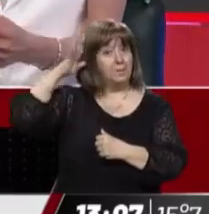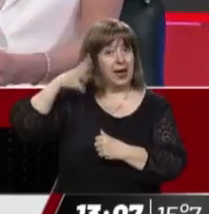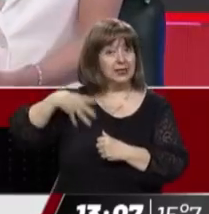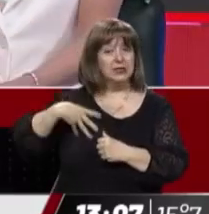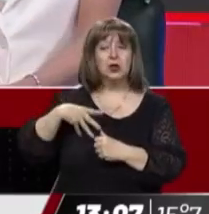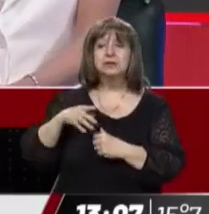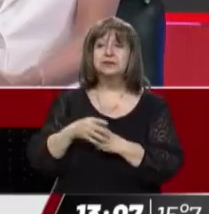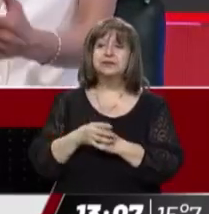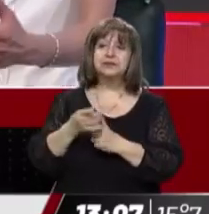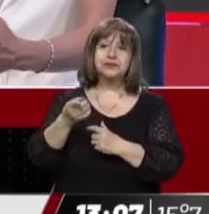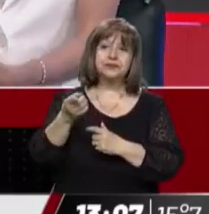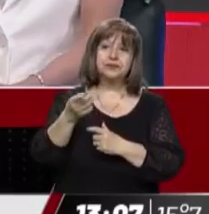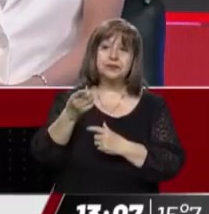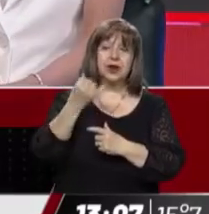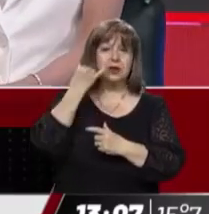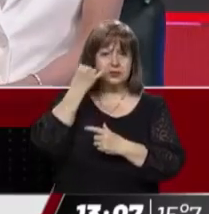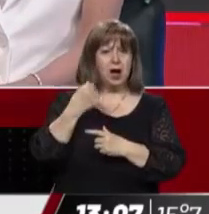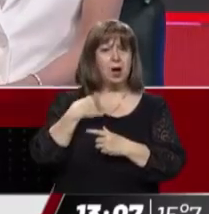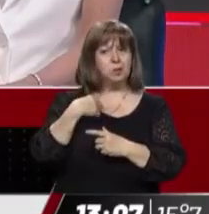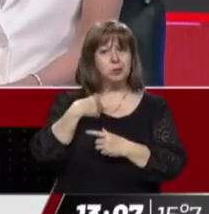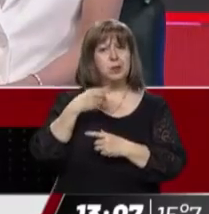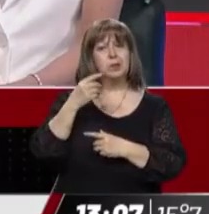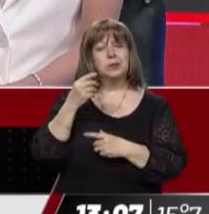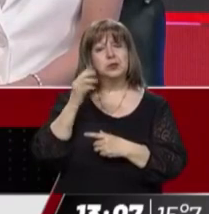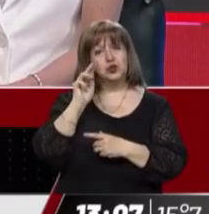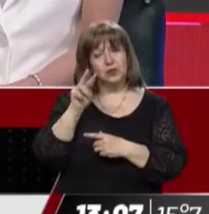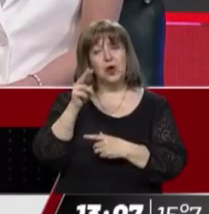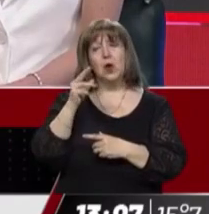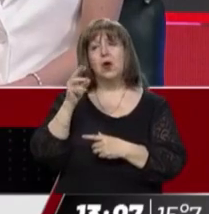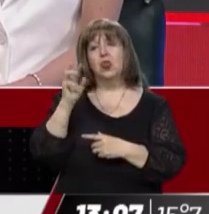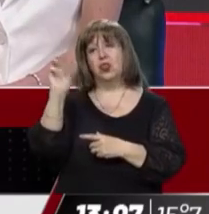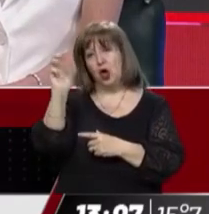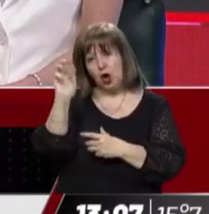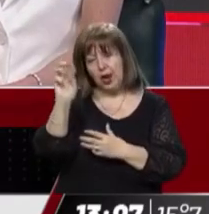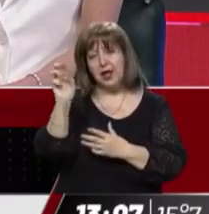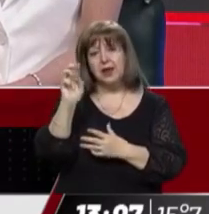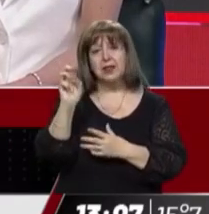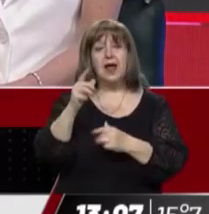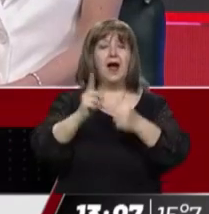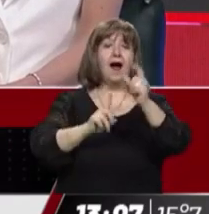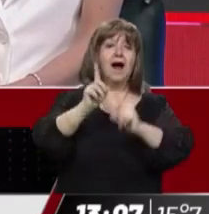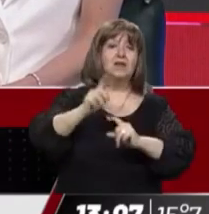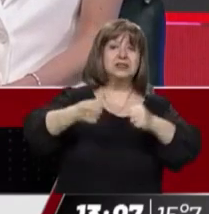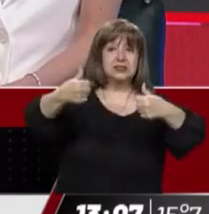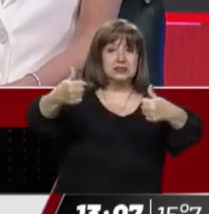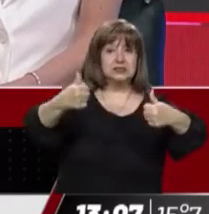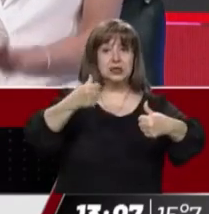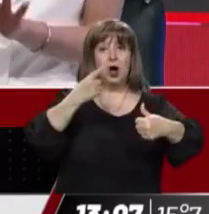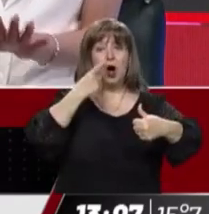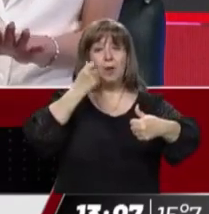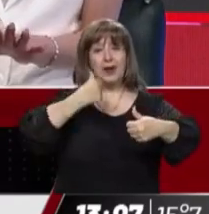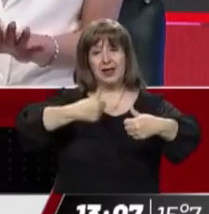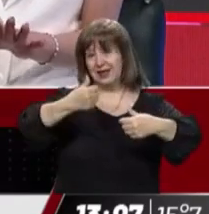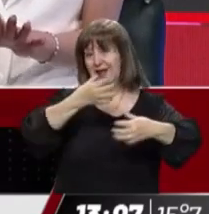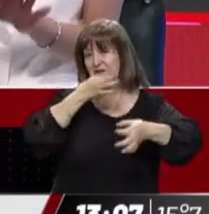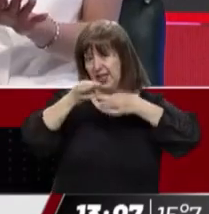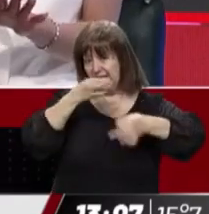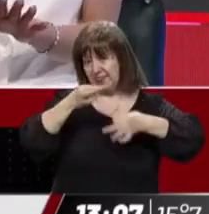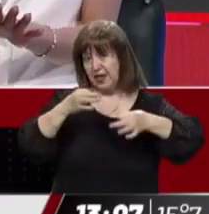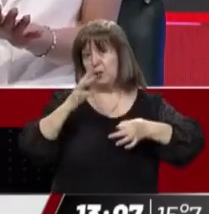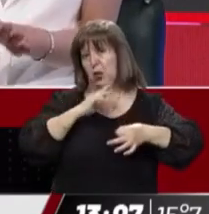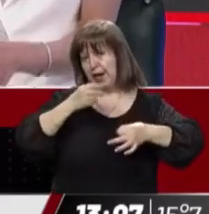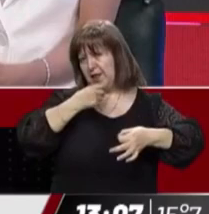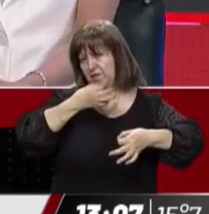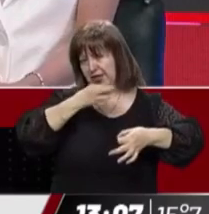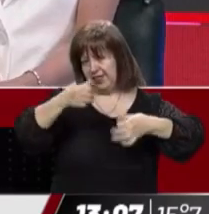esto con el dólar y hemos ido ahí al microcentro, lo que ocurría es que los arbolitos dejaban de vender. Ahora no están haciendo eso, sí